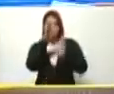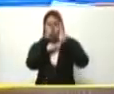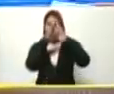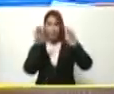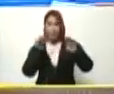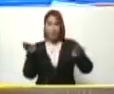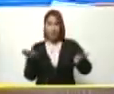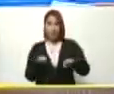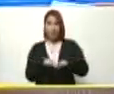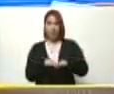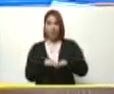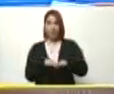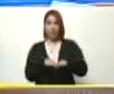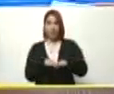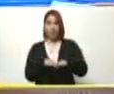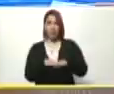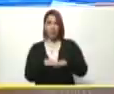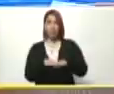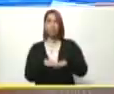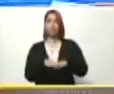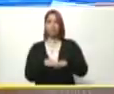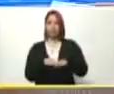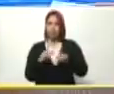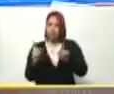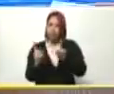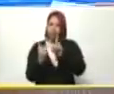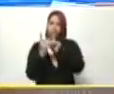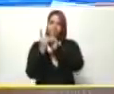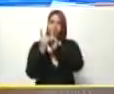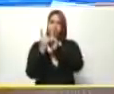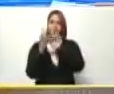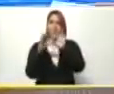diciembre nos acerquemos a nuestros seres amados